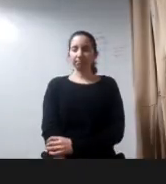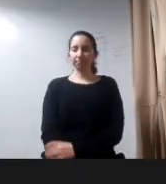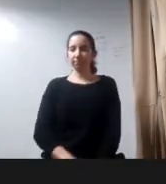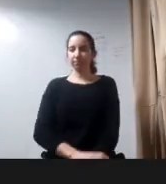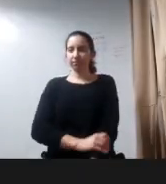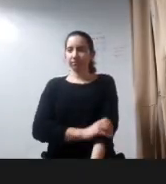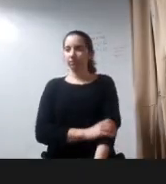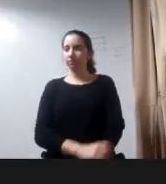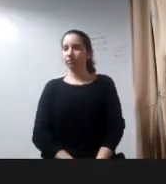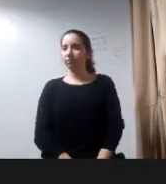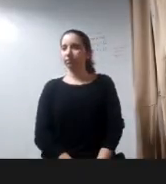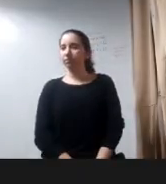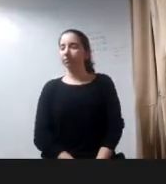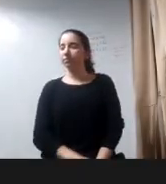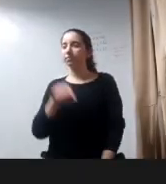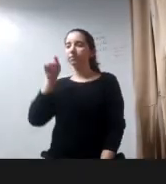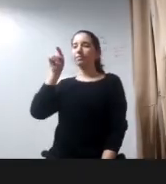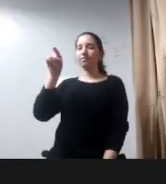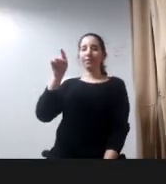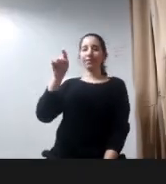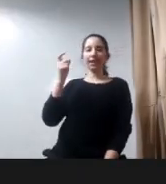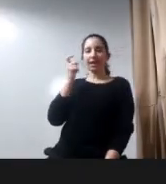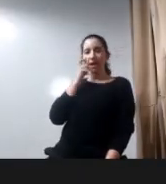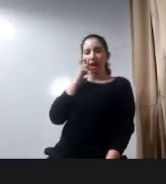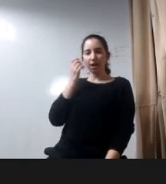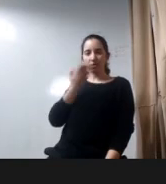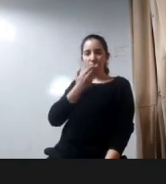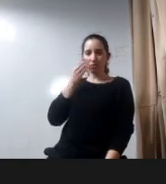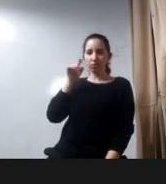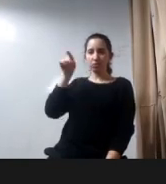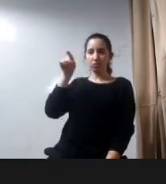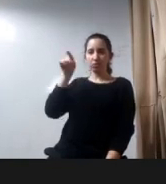No, que quería hacer un pequeño comentario sobre esto que vos decís.